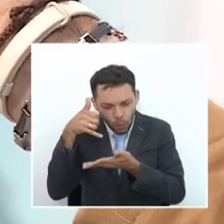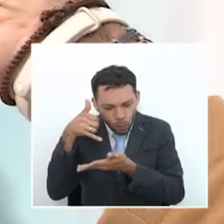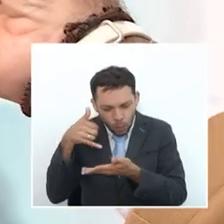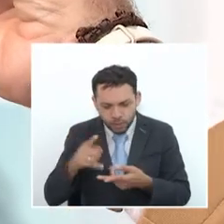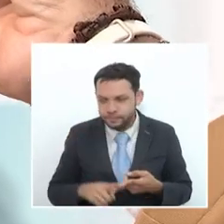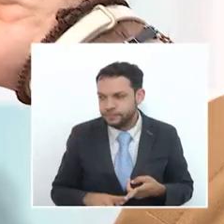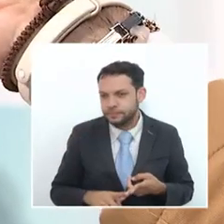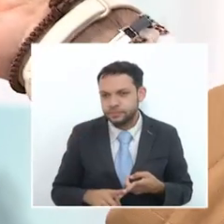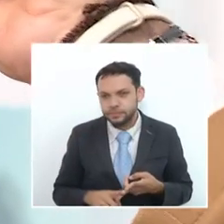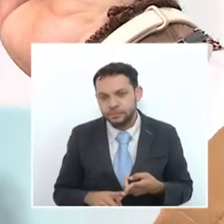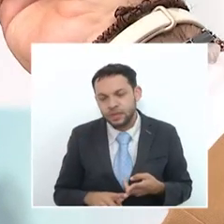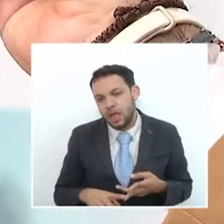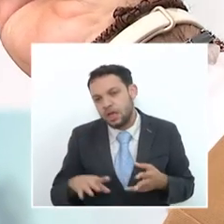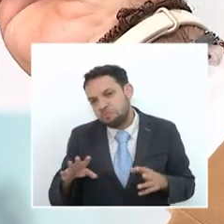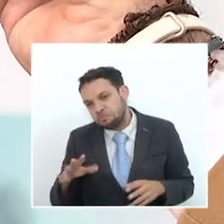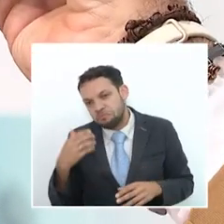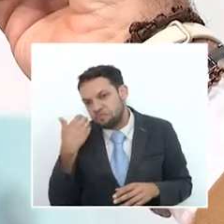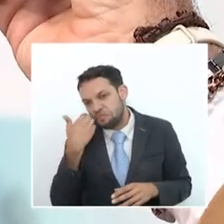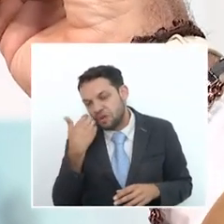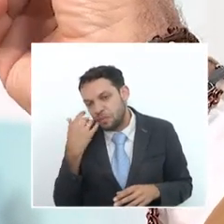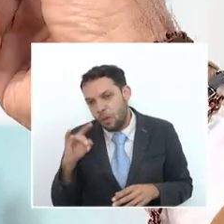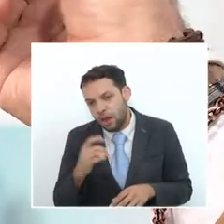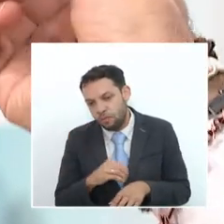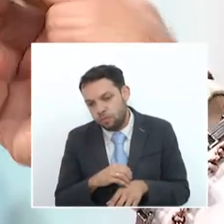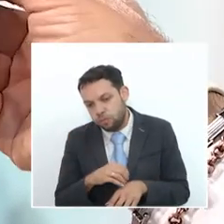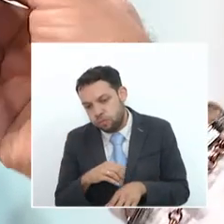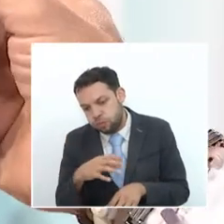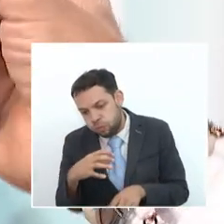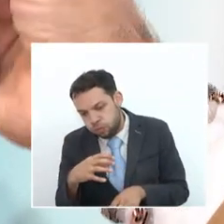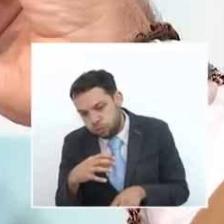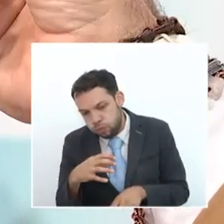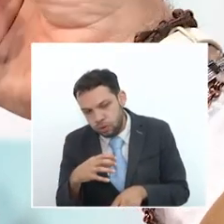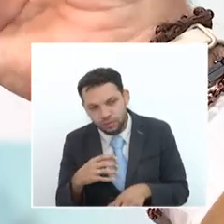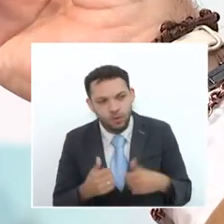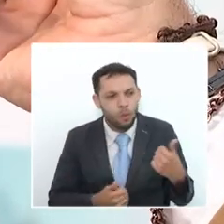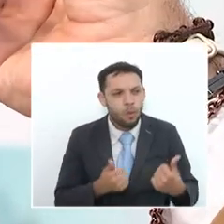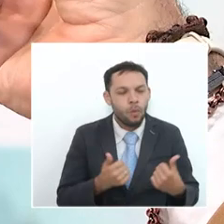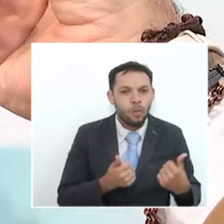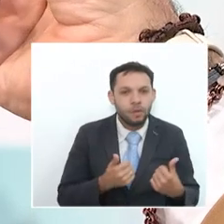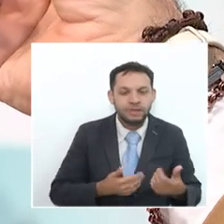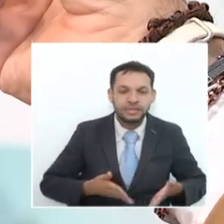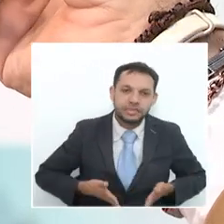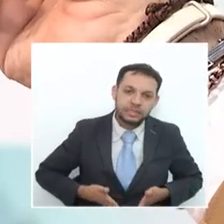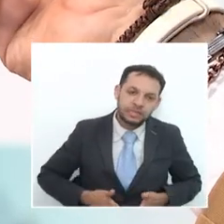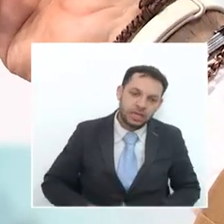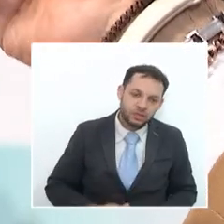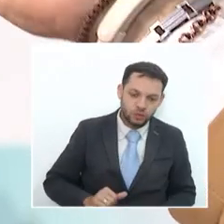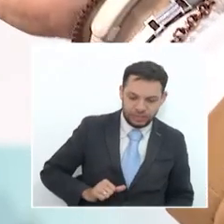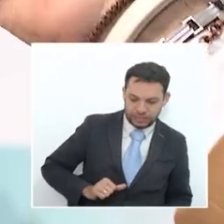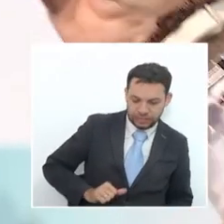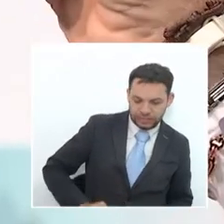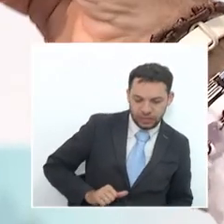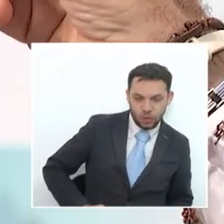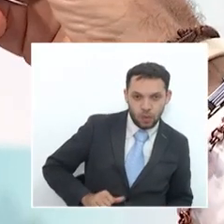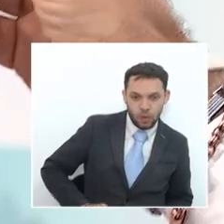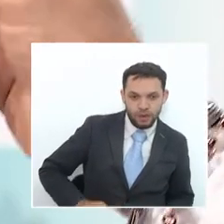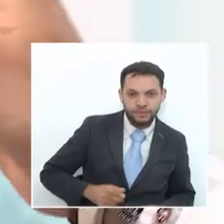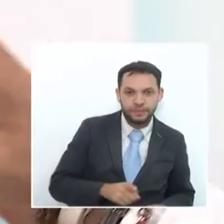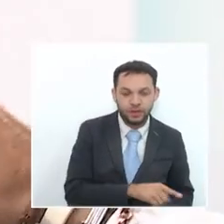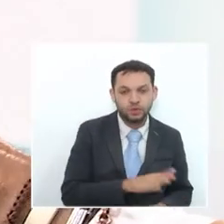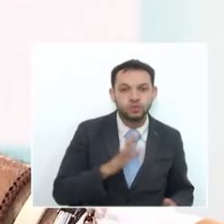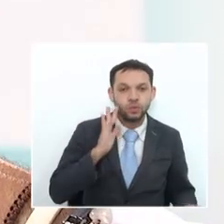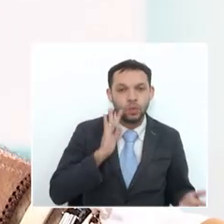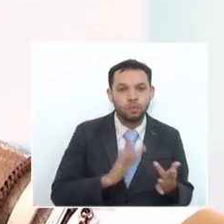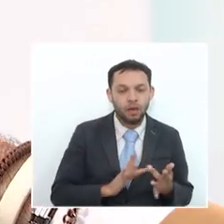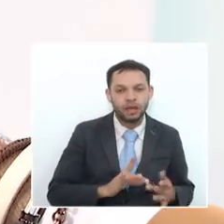Puede que él tenga un proceso inflamatorio acá. Habría que preguntar si ese niño nació por cesárea o no, porque la cesárea tiene que ver con los dolores de cabeza en los